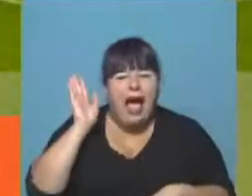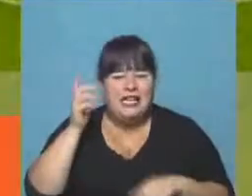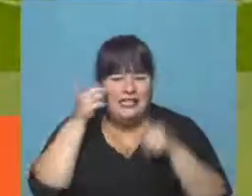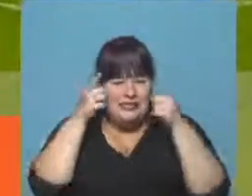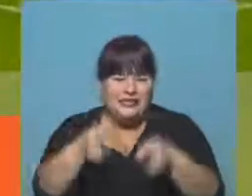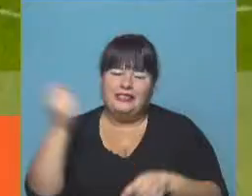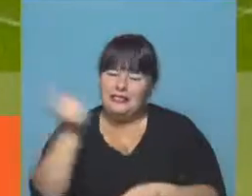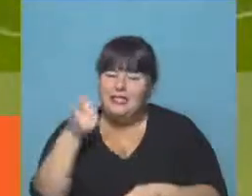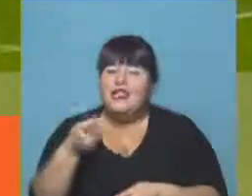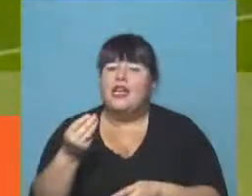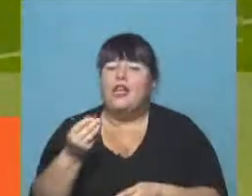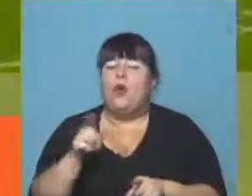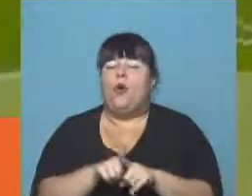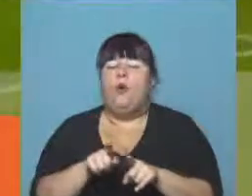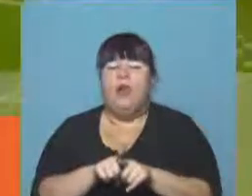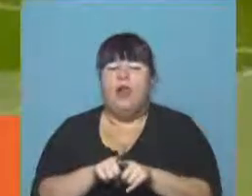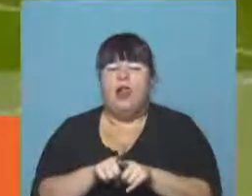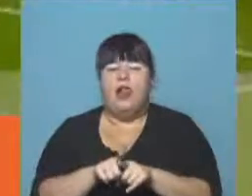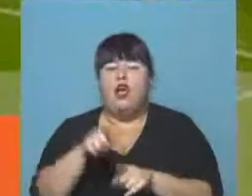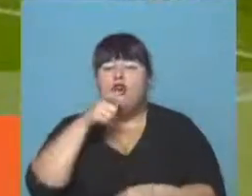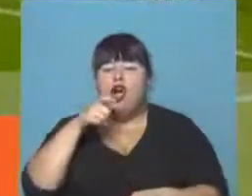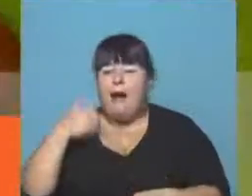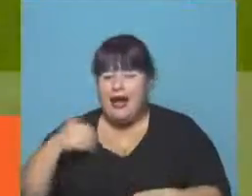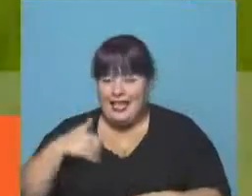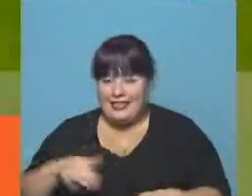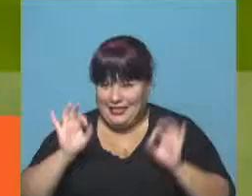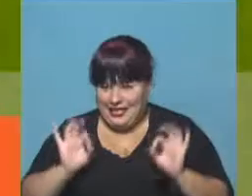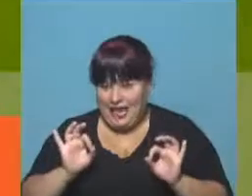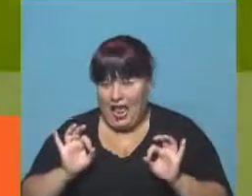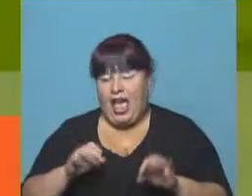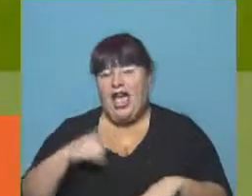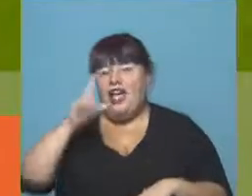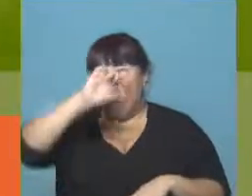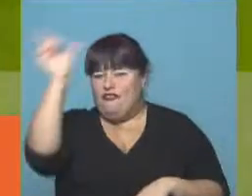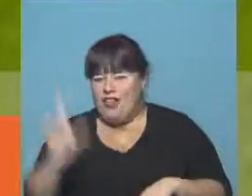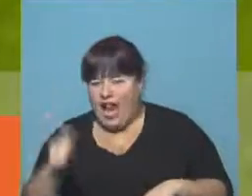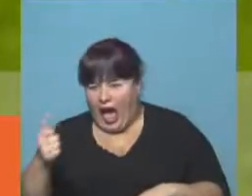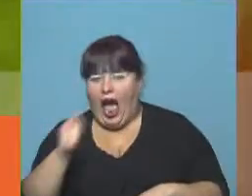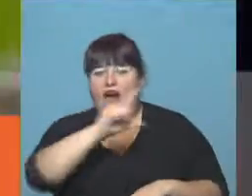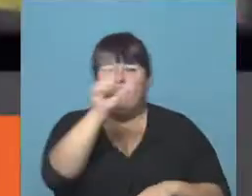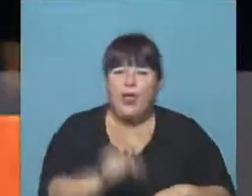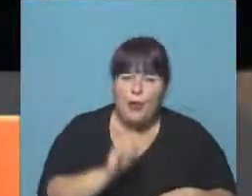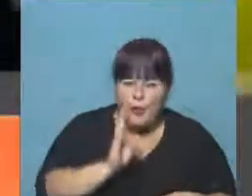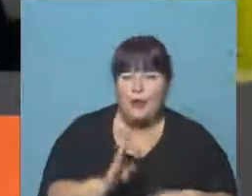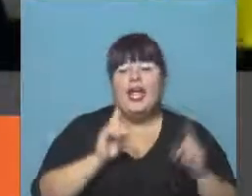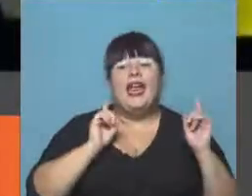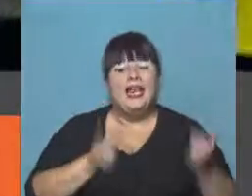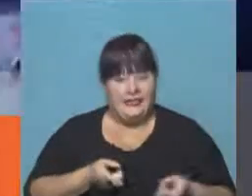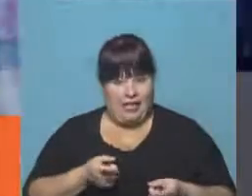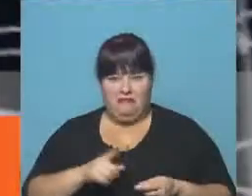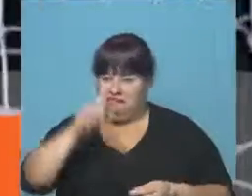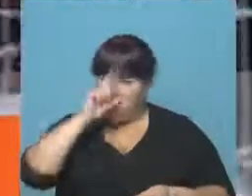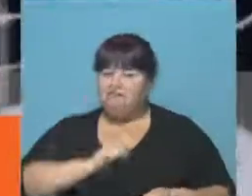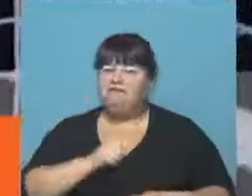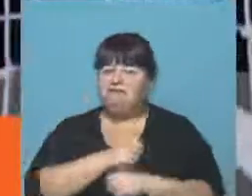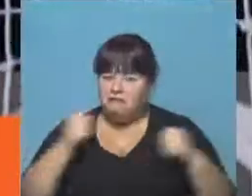apostar a lo que es la Copa Argentina en sí, ¿no? El Federal A, el Federal B, que también se le animan